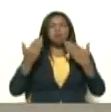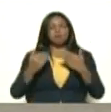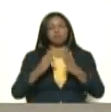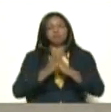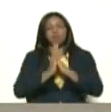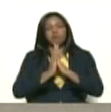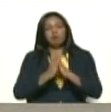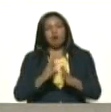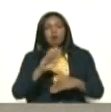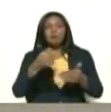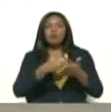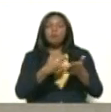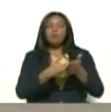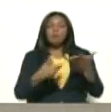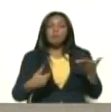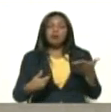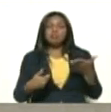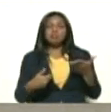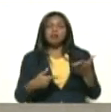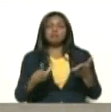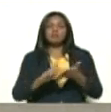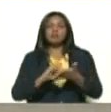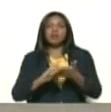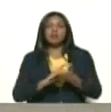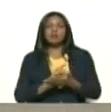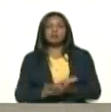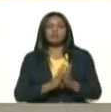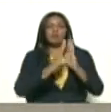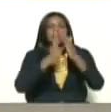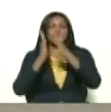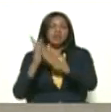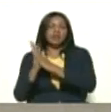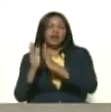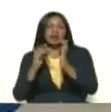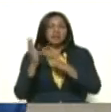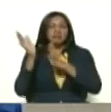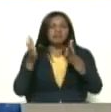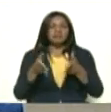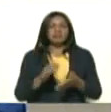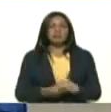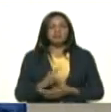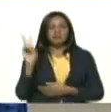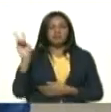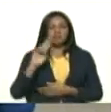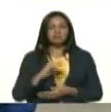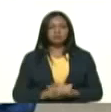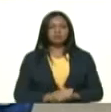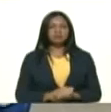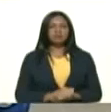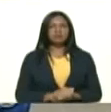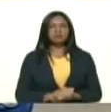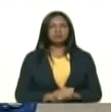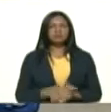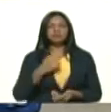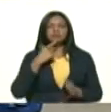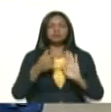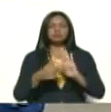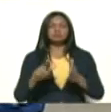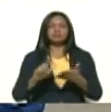acumulando propuestas para esta biblioteca cristiana de Venezuela. Aquí está el otro